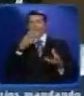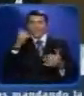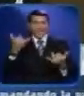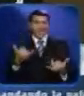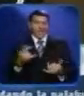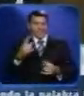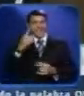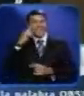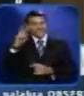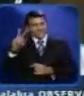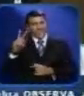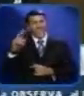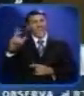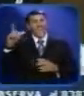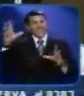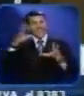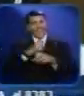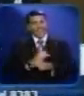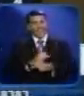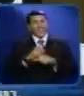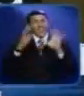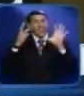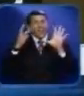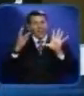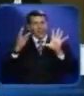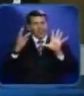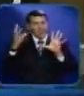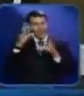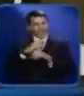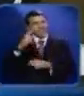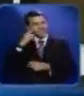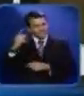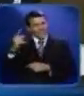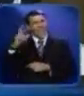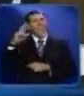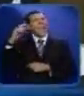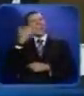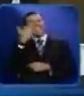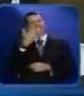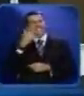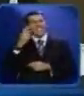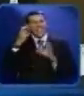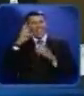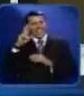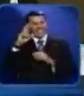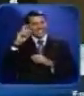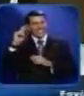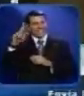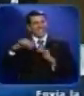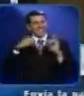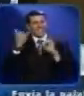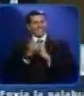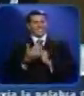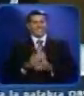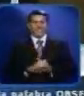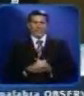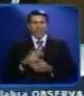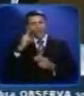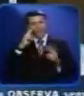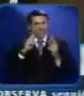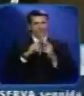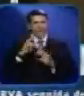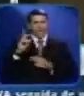porque para eso tienen que estar esta noche en La Rochela a las 8 de la noche por tu RCTV Internacional. ¡Nos